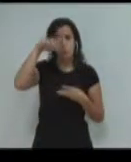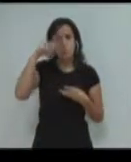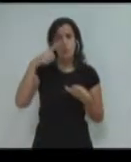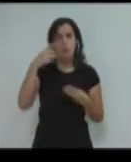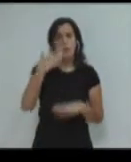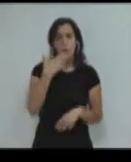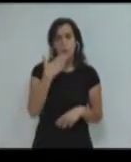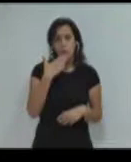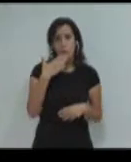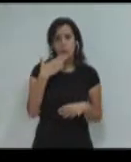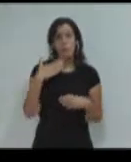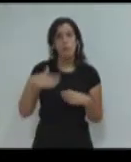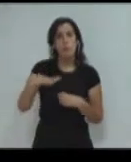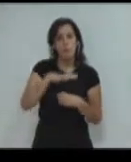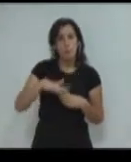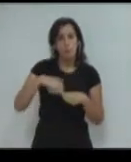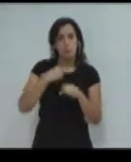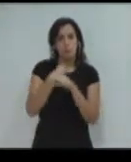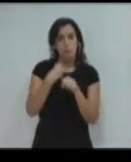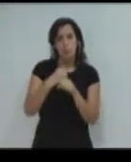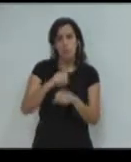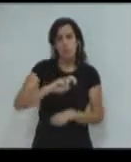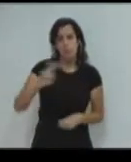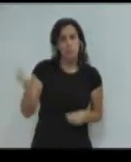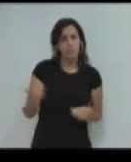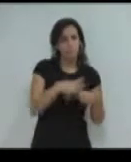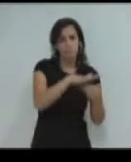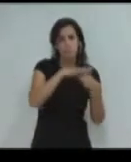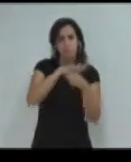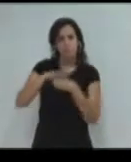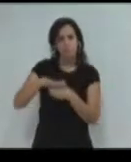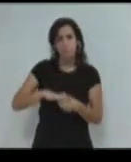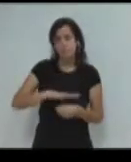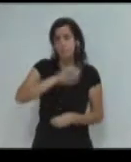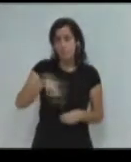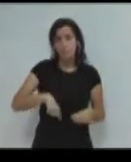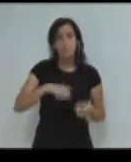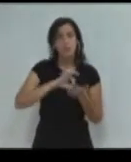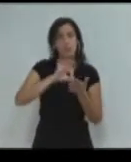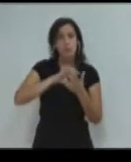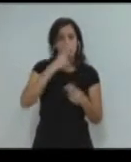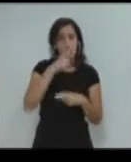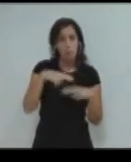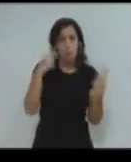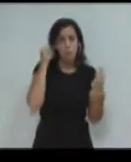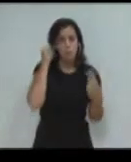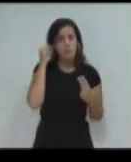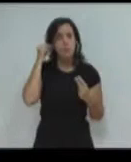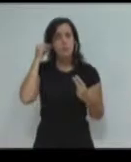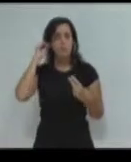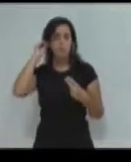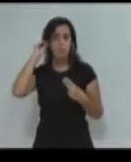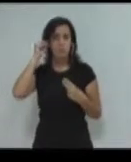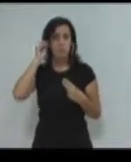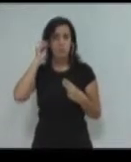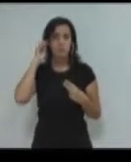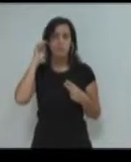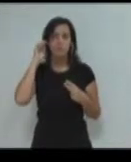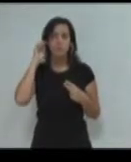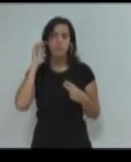del ocio, del entorno laboral, de servicios públicos. Por